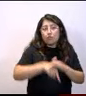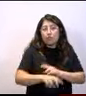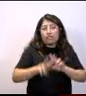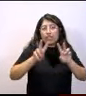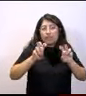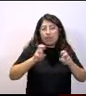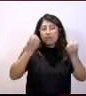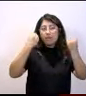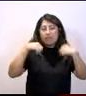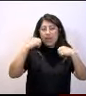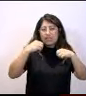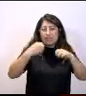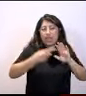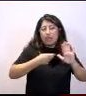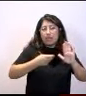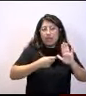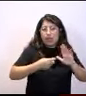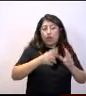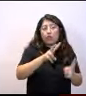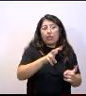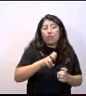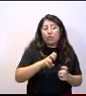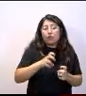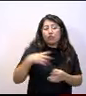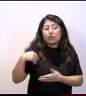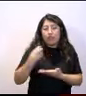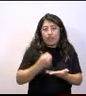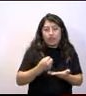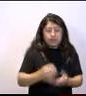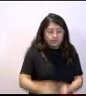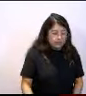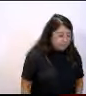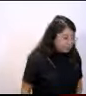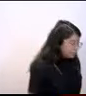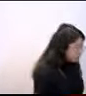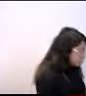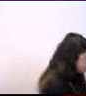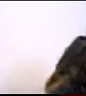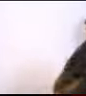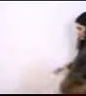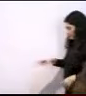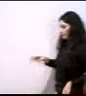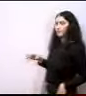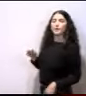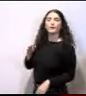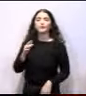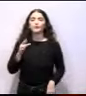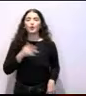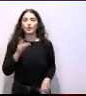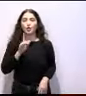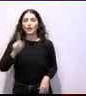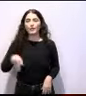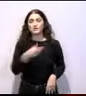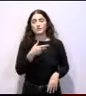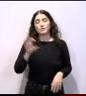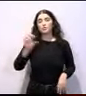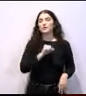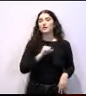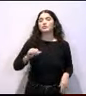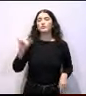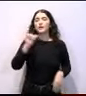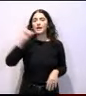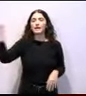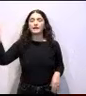la práctica eliminación del impuesto de sucesiones y donaciones en nuestra comunidad autónoma, amplía los supuestos